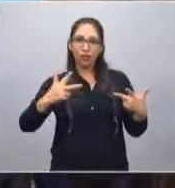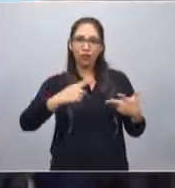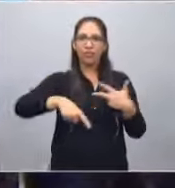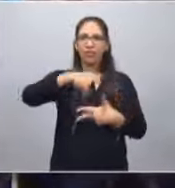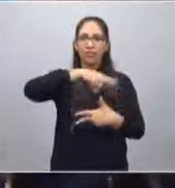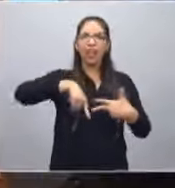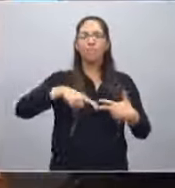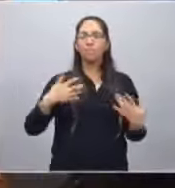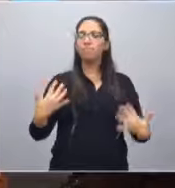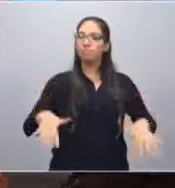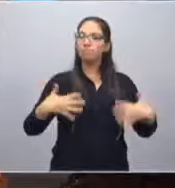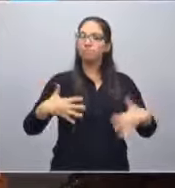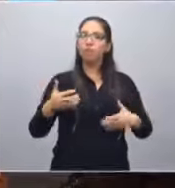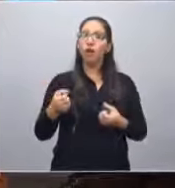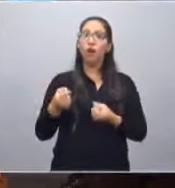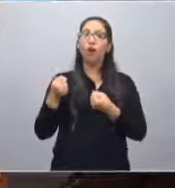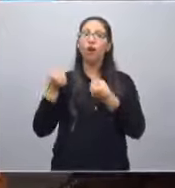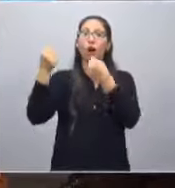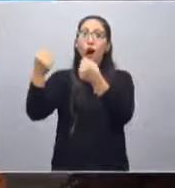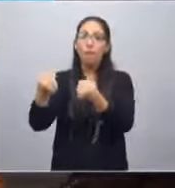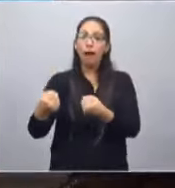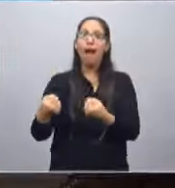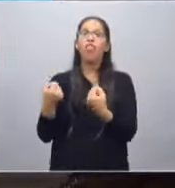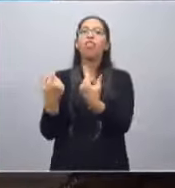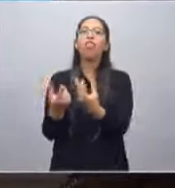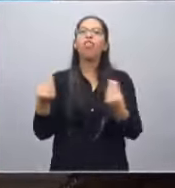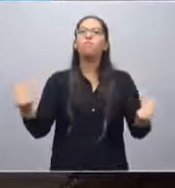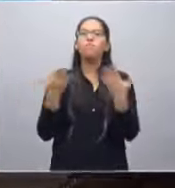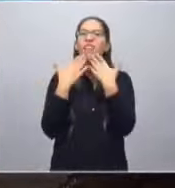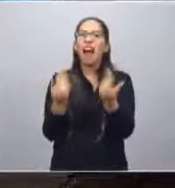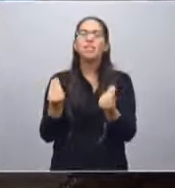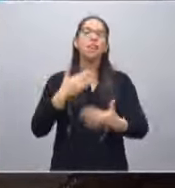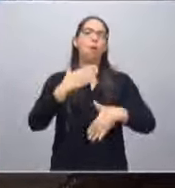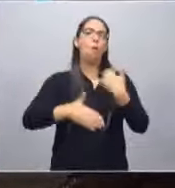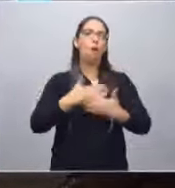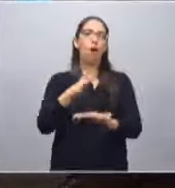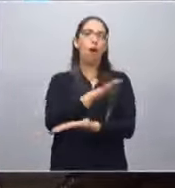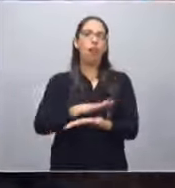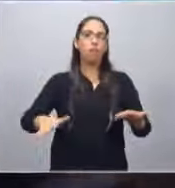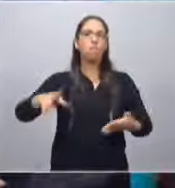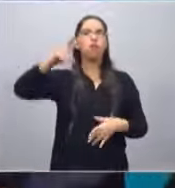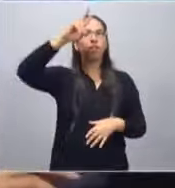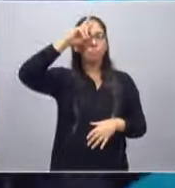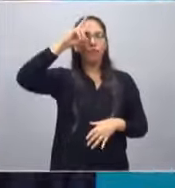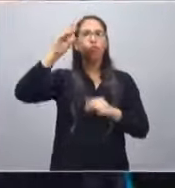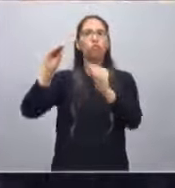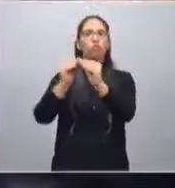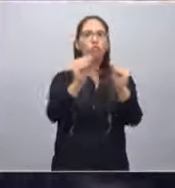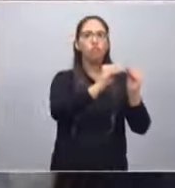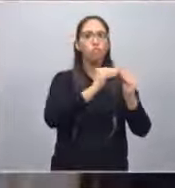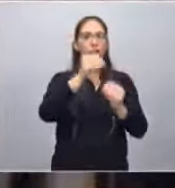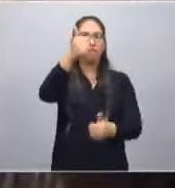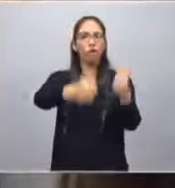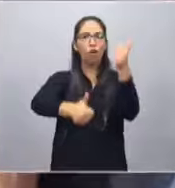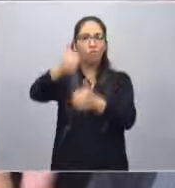esta copa se les dio por el ejercicio de juego limpio y el respeto a los demás